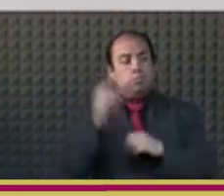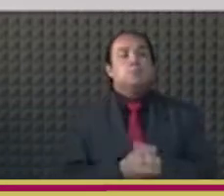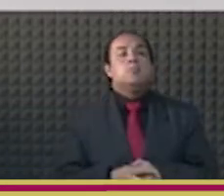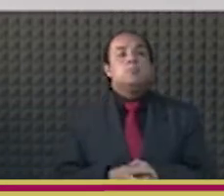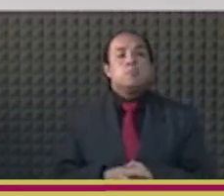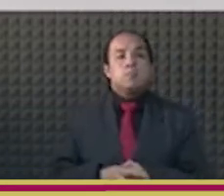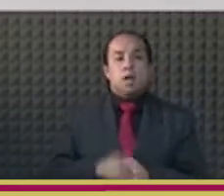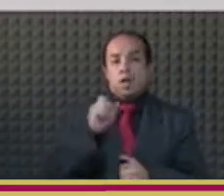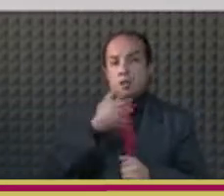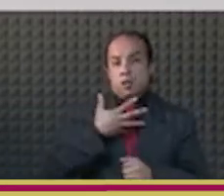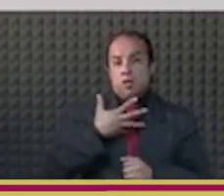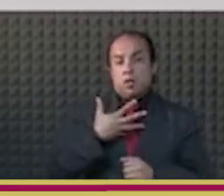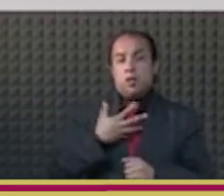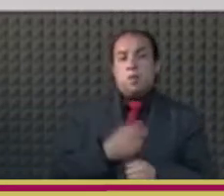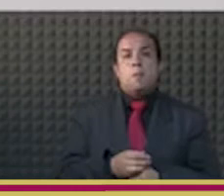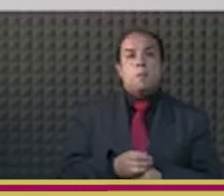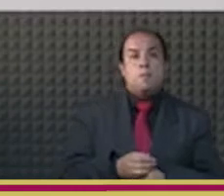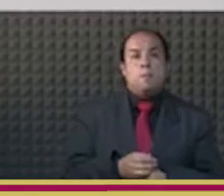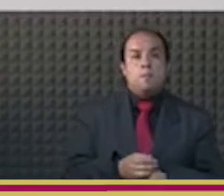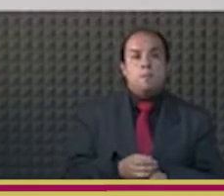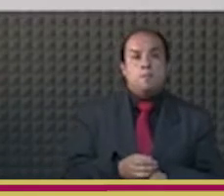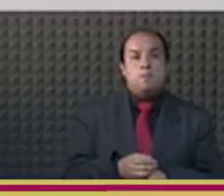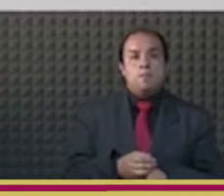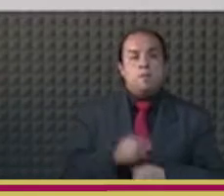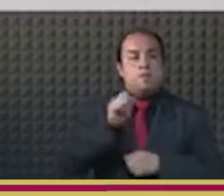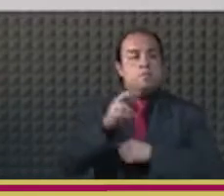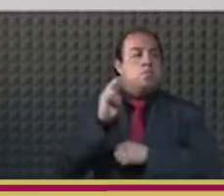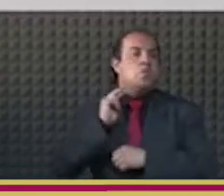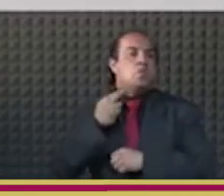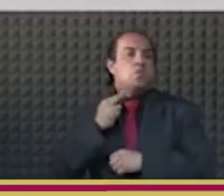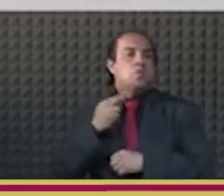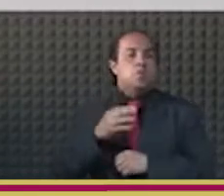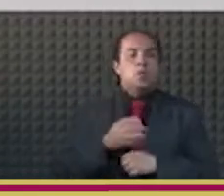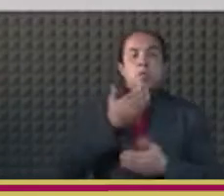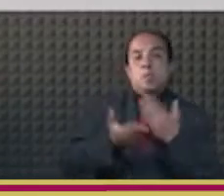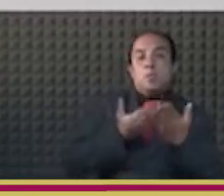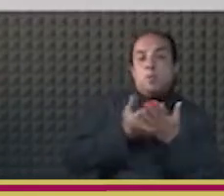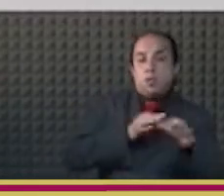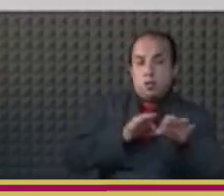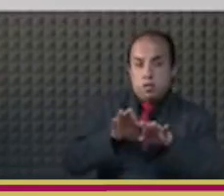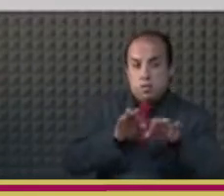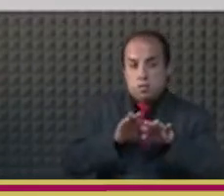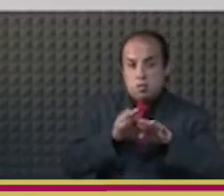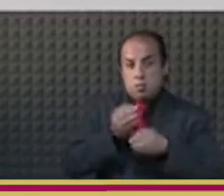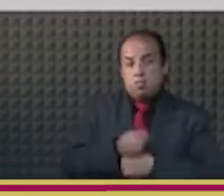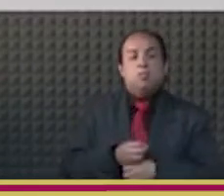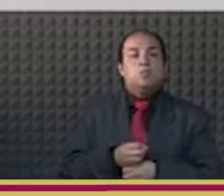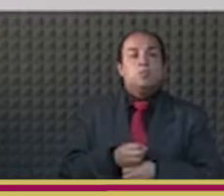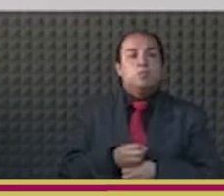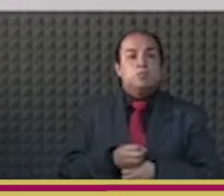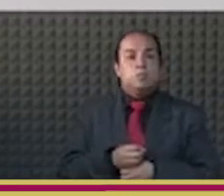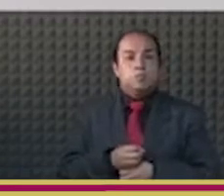A partir también de elementos de la misma inteligencia artificial, se propone ofertas de trabajo y opciones,